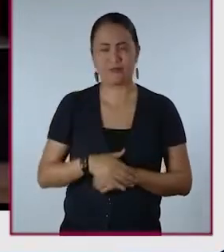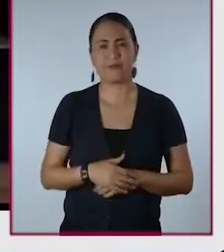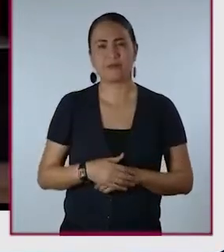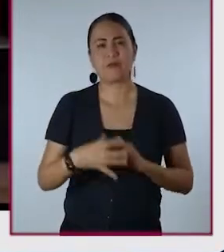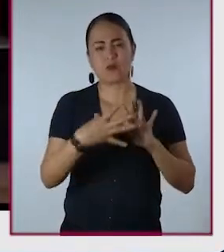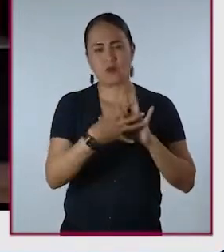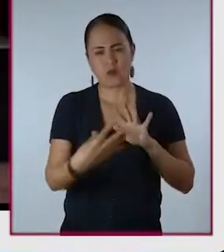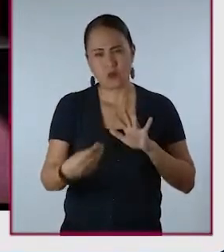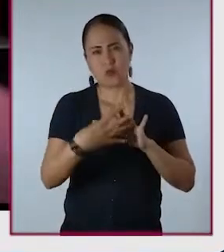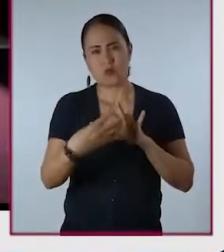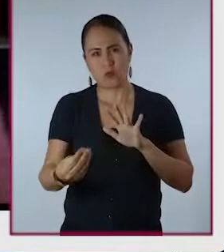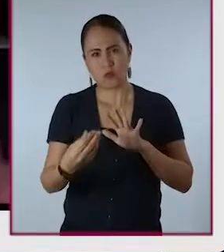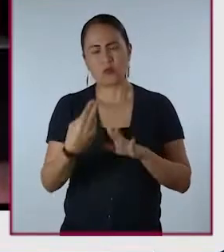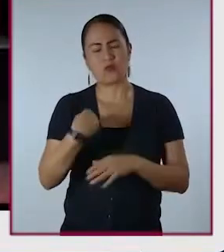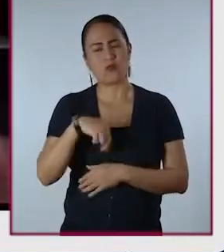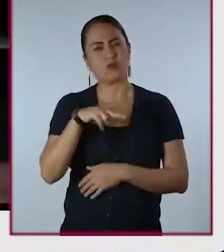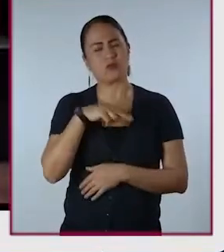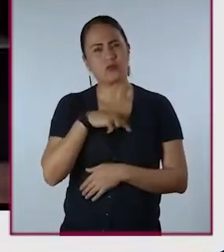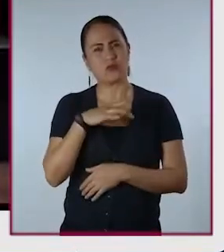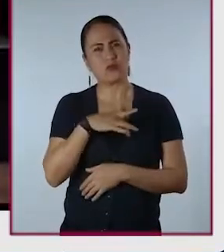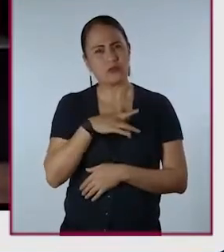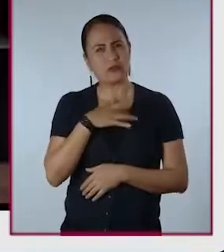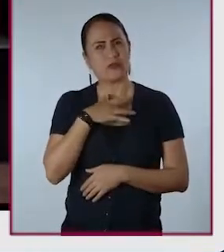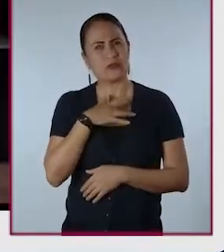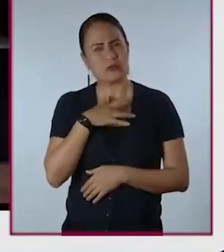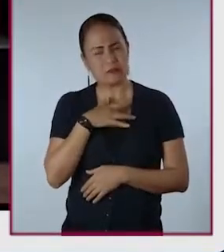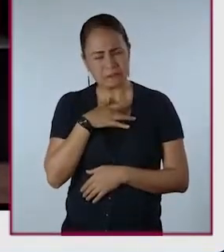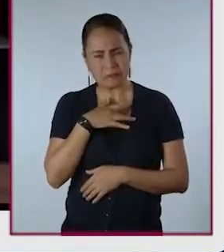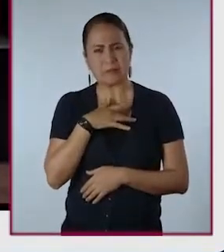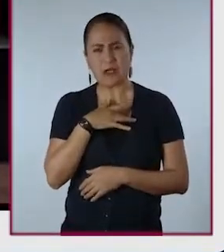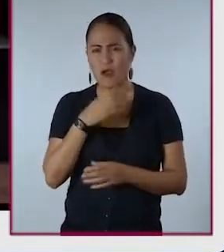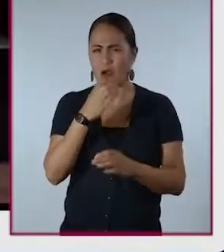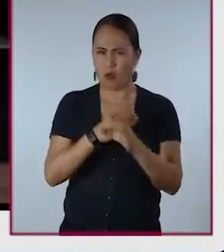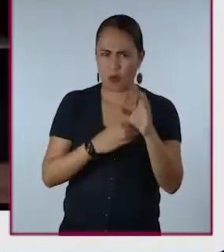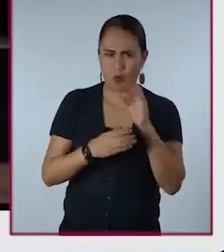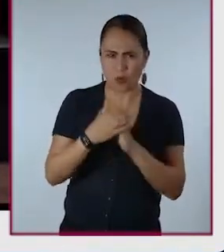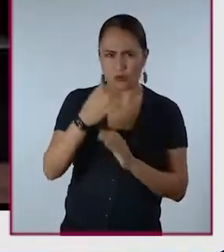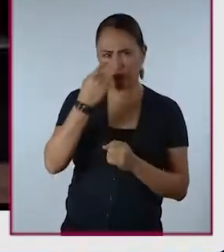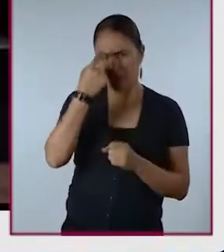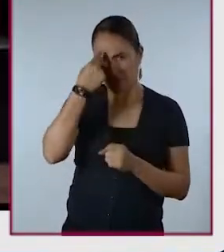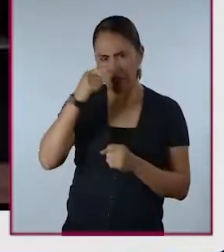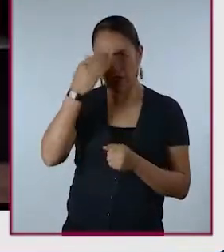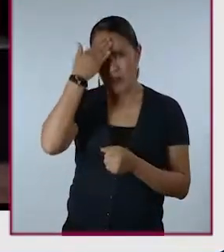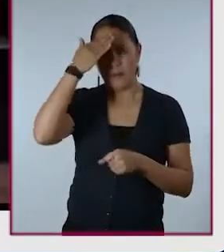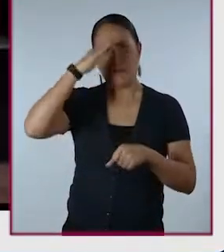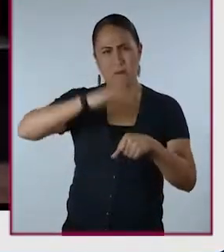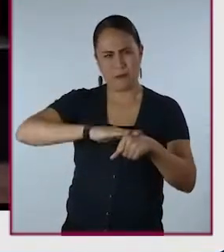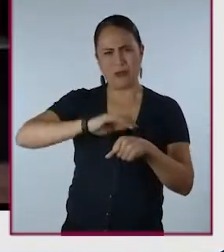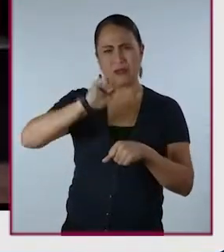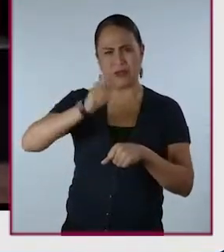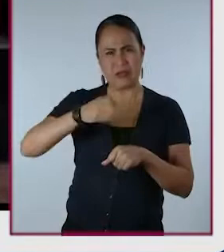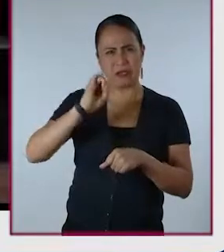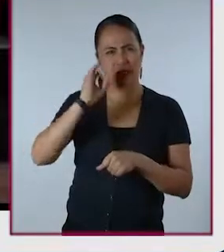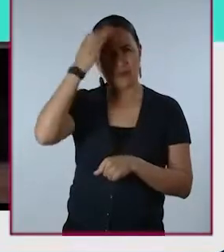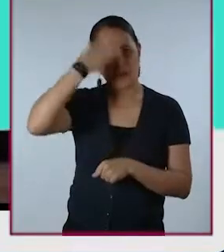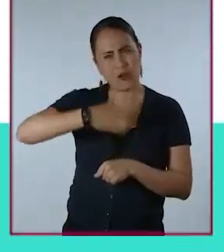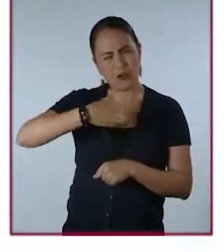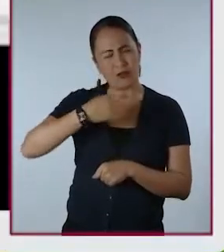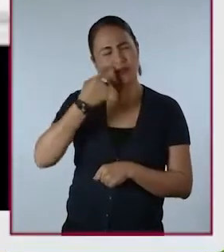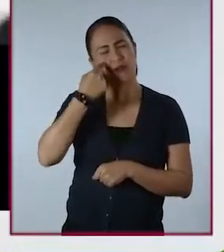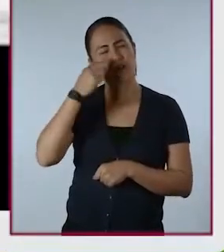cuando empezamos a sentir que los soportes de la memoria son las imágenes.